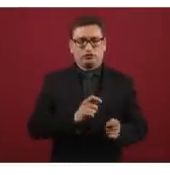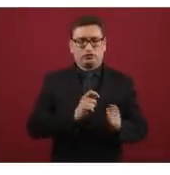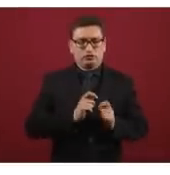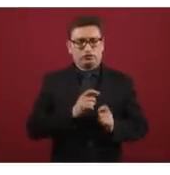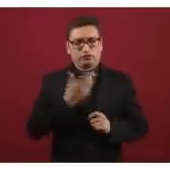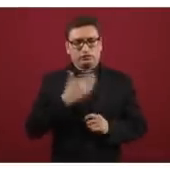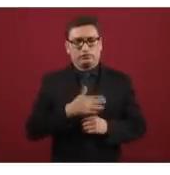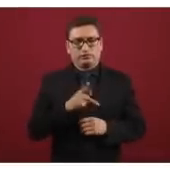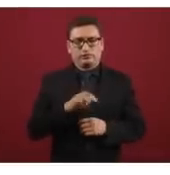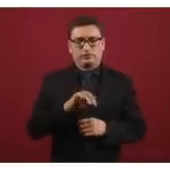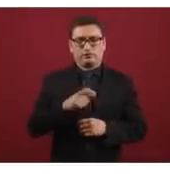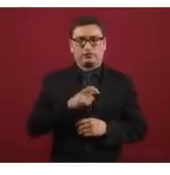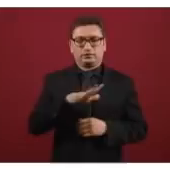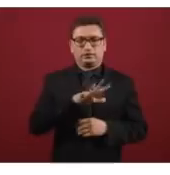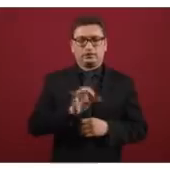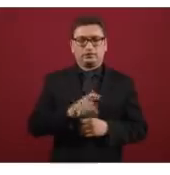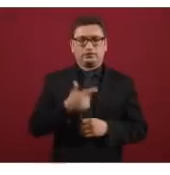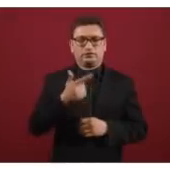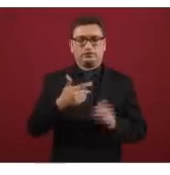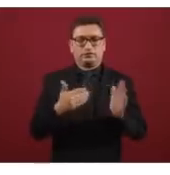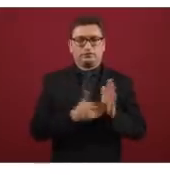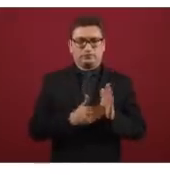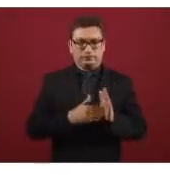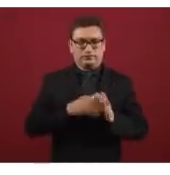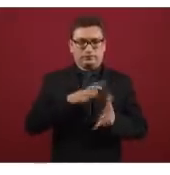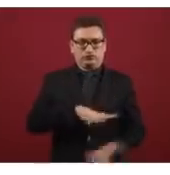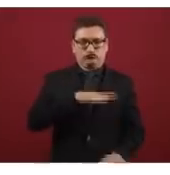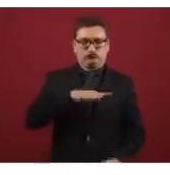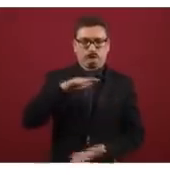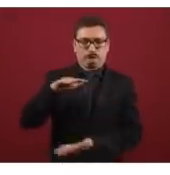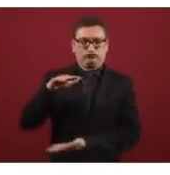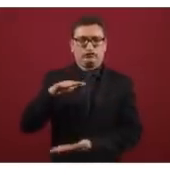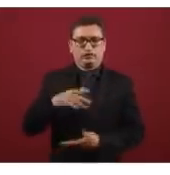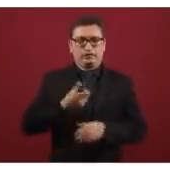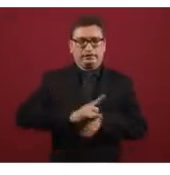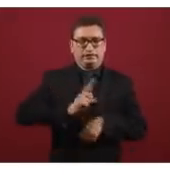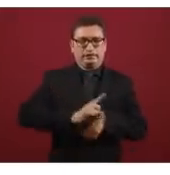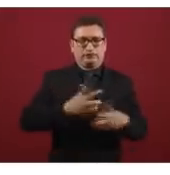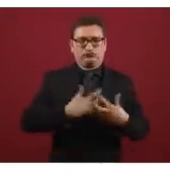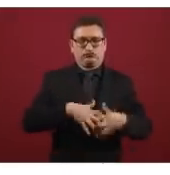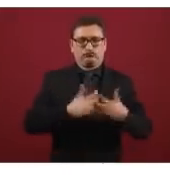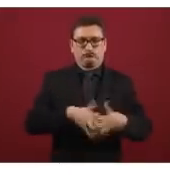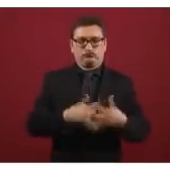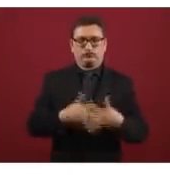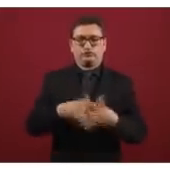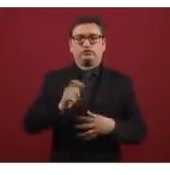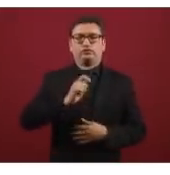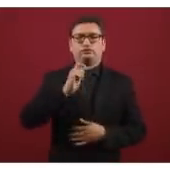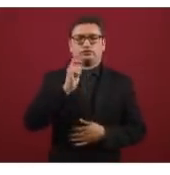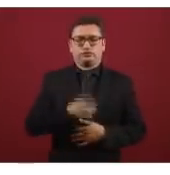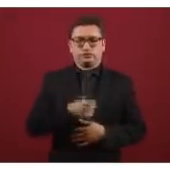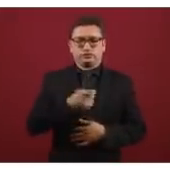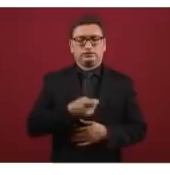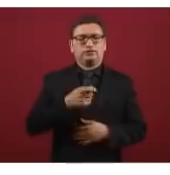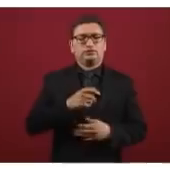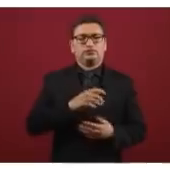primer día fueron 507 mil barriles por día de procesamiento, lo que equivale a